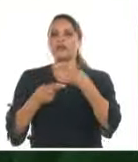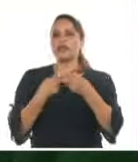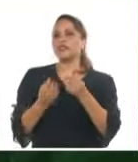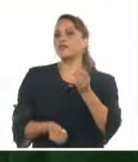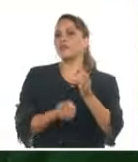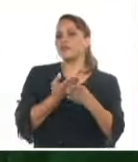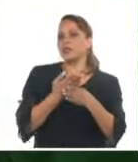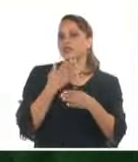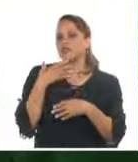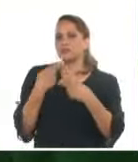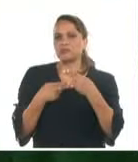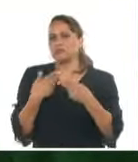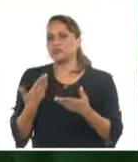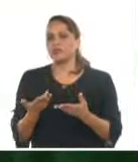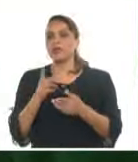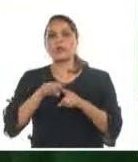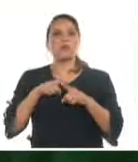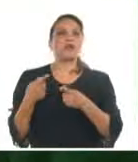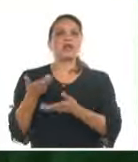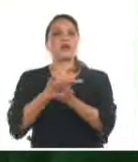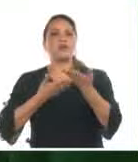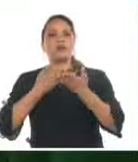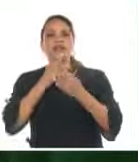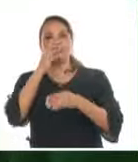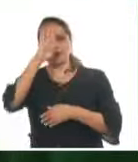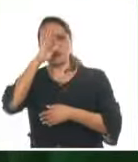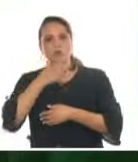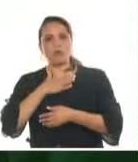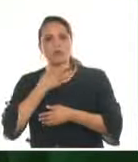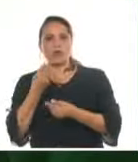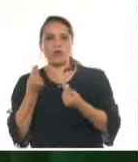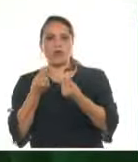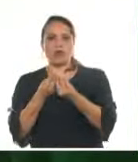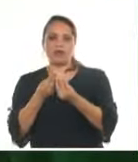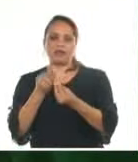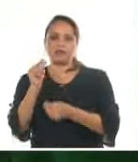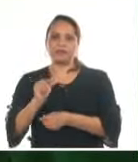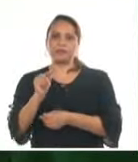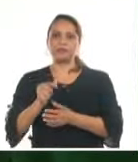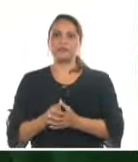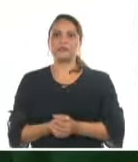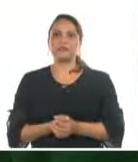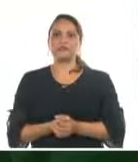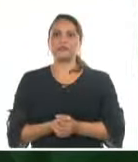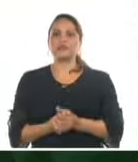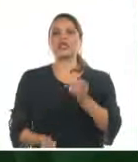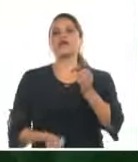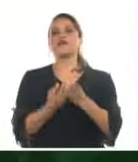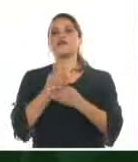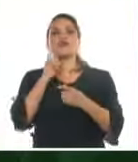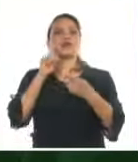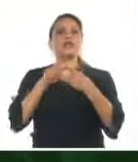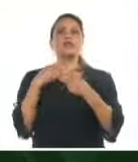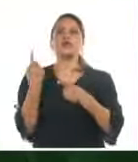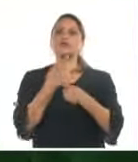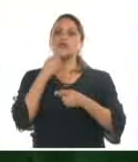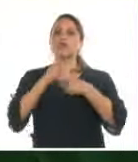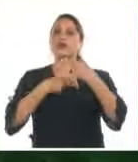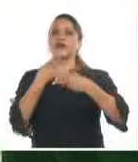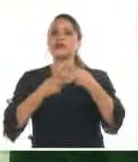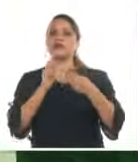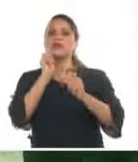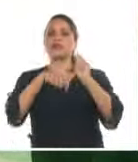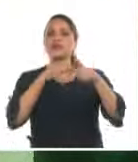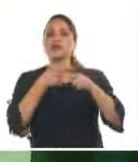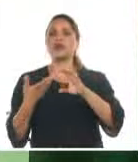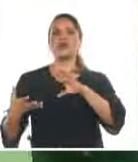qué está compartiendo con los médicos cubanos. La misión de la Fundación Dr. Soldado es realizar cirugías complejas de